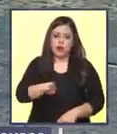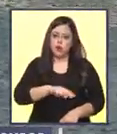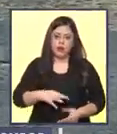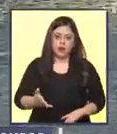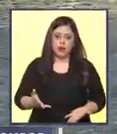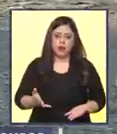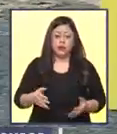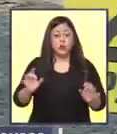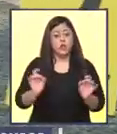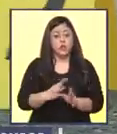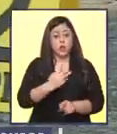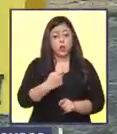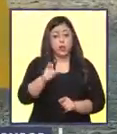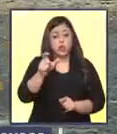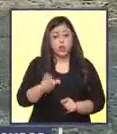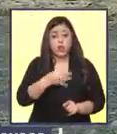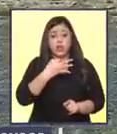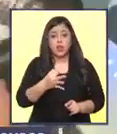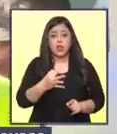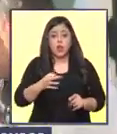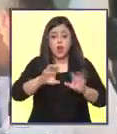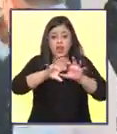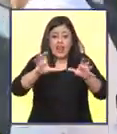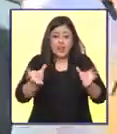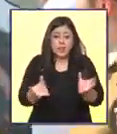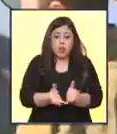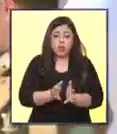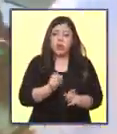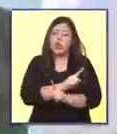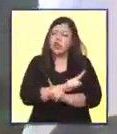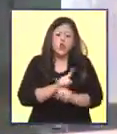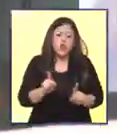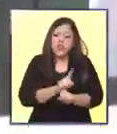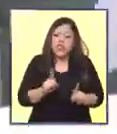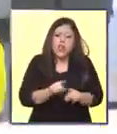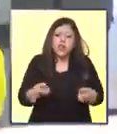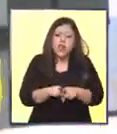alguien dijo que la pelota no se mancha con este tipo de actos. Se llegó a desinflar.